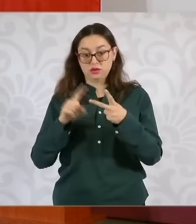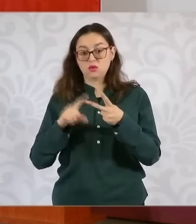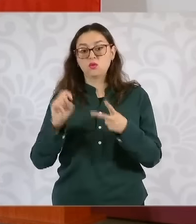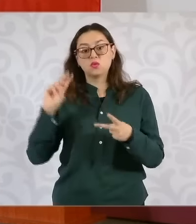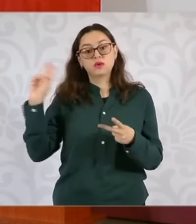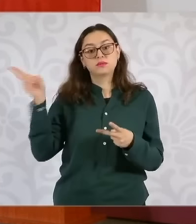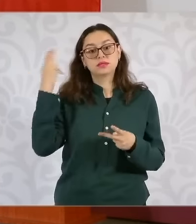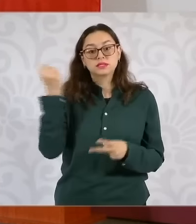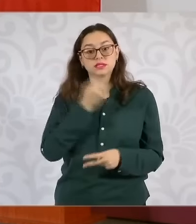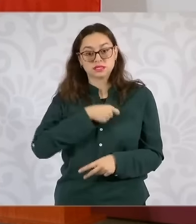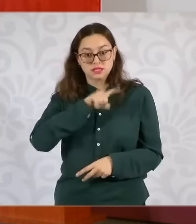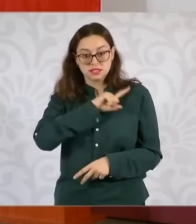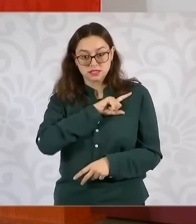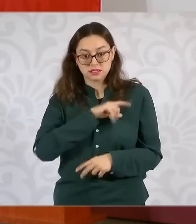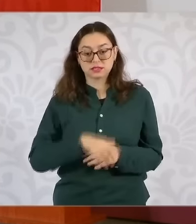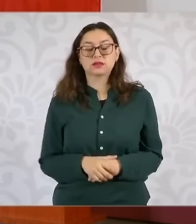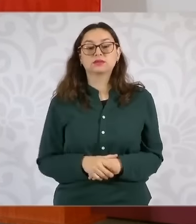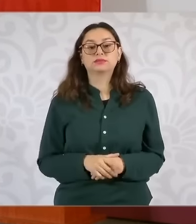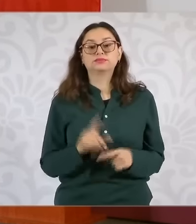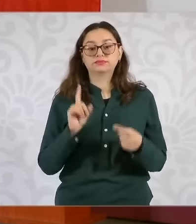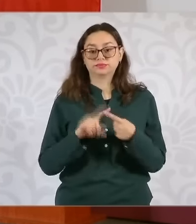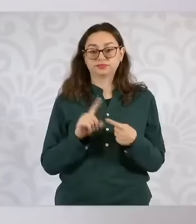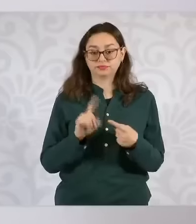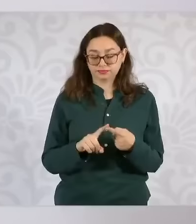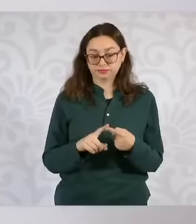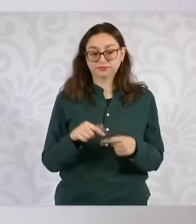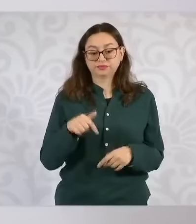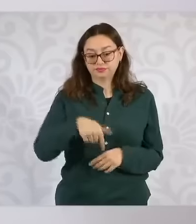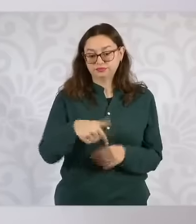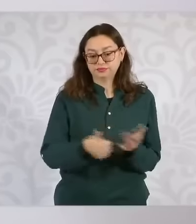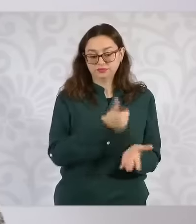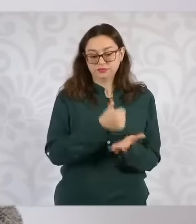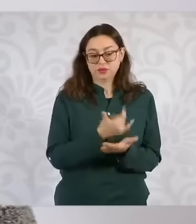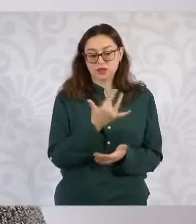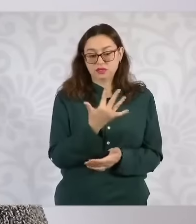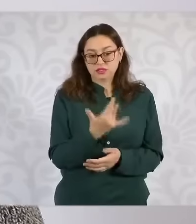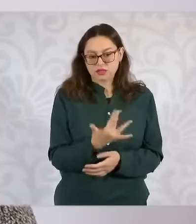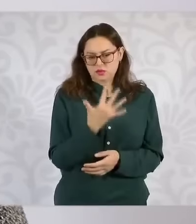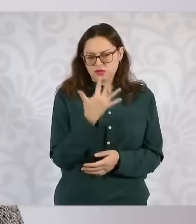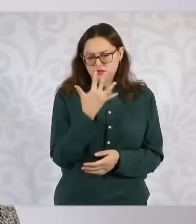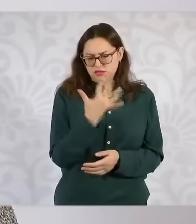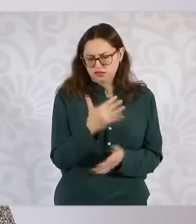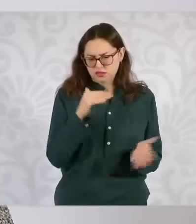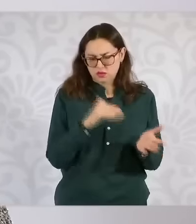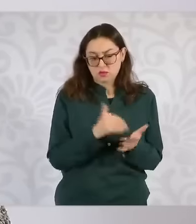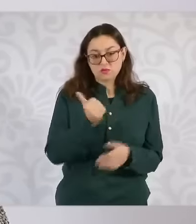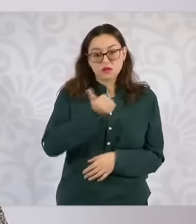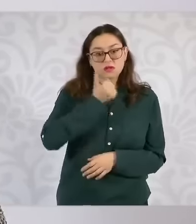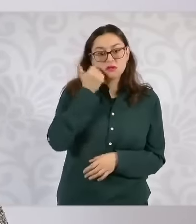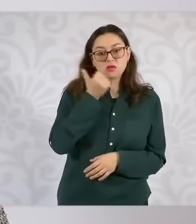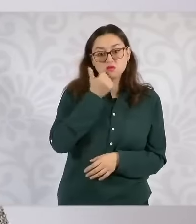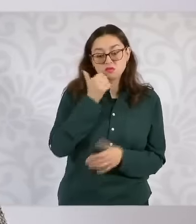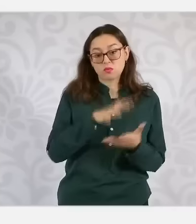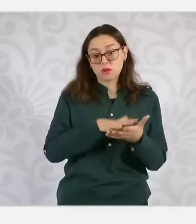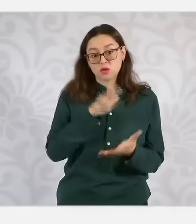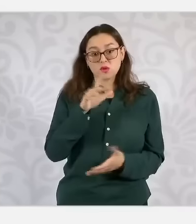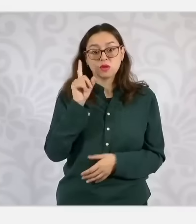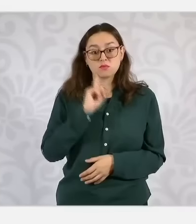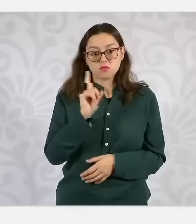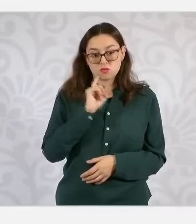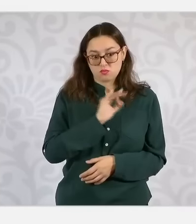La Universidad Rosario Castellanos actualmente cuenta con una matrícula de 55,738 estudiantes, la mayoría mujeres, como pueden